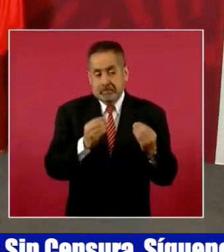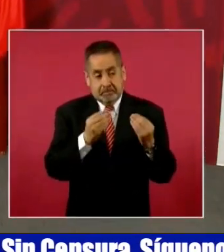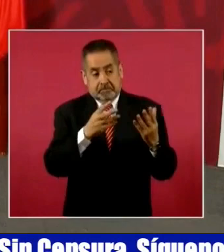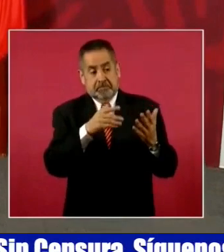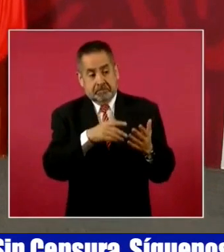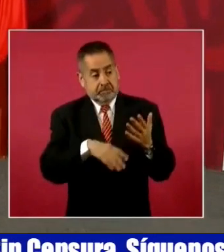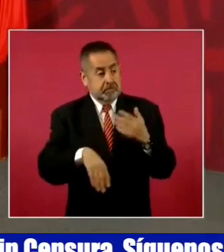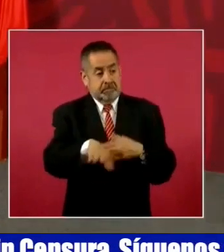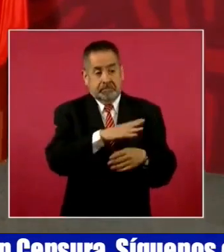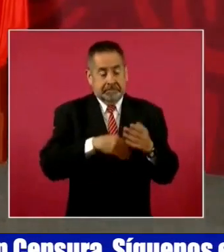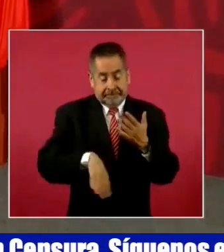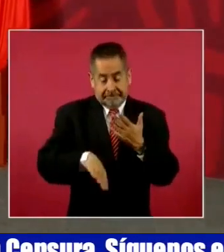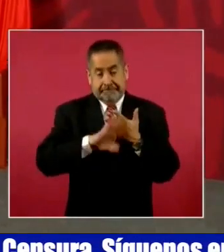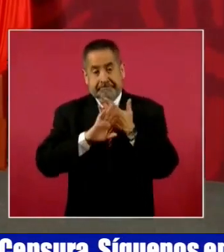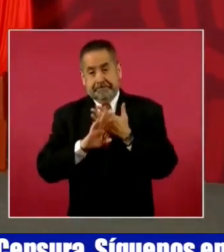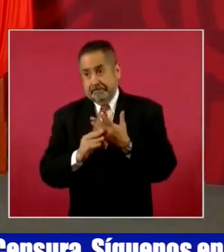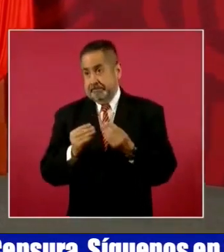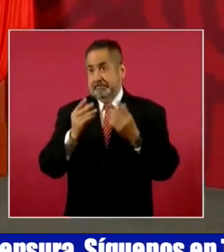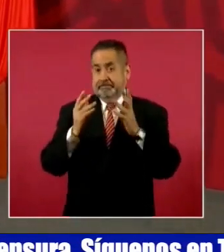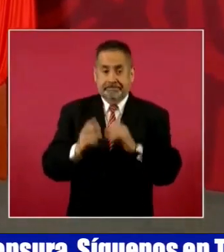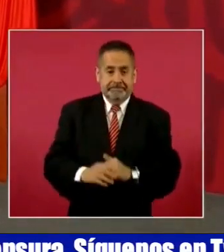Muchísimos.